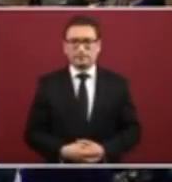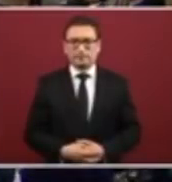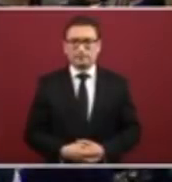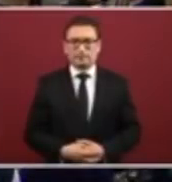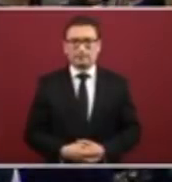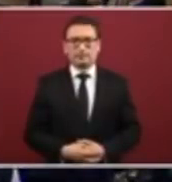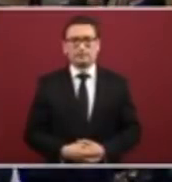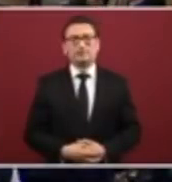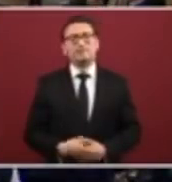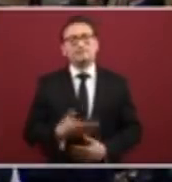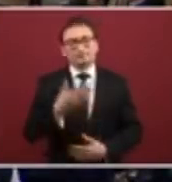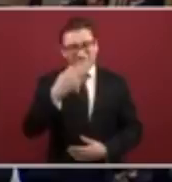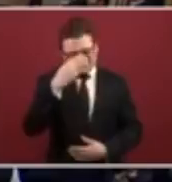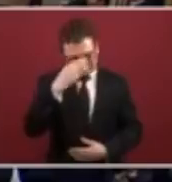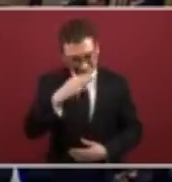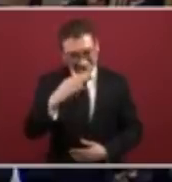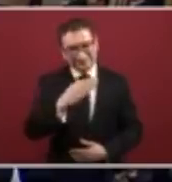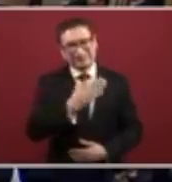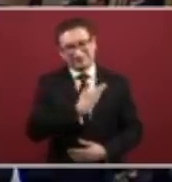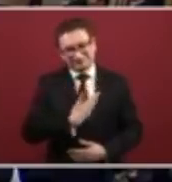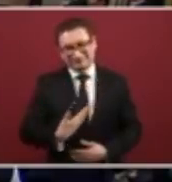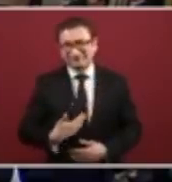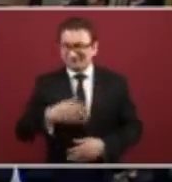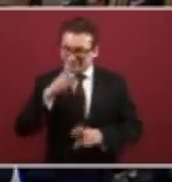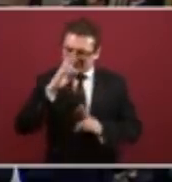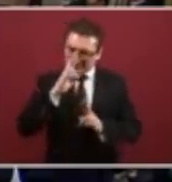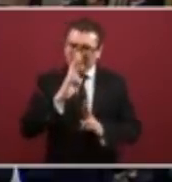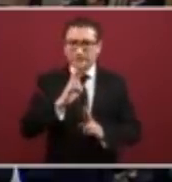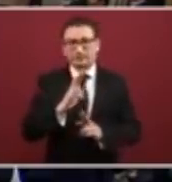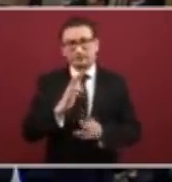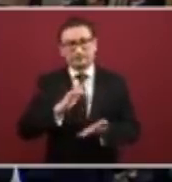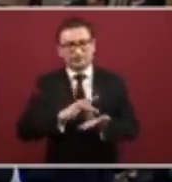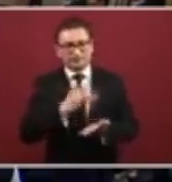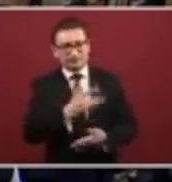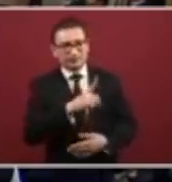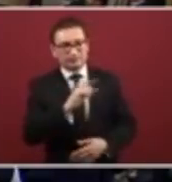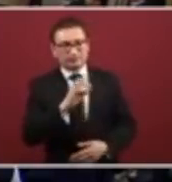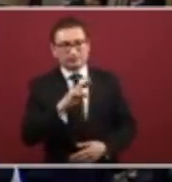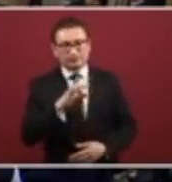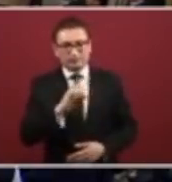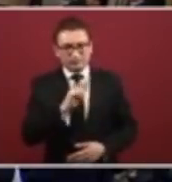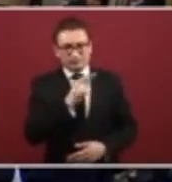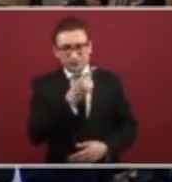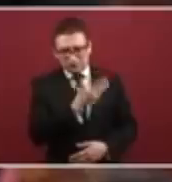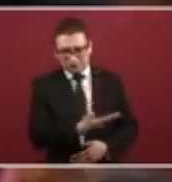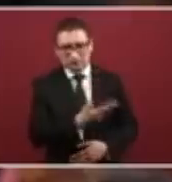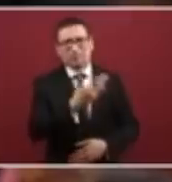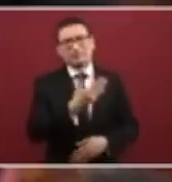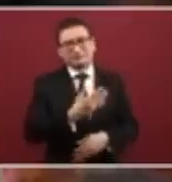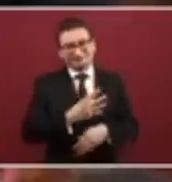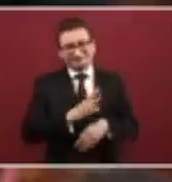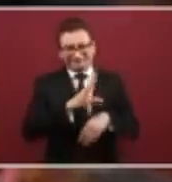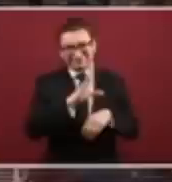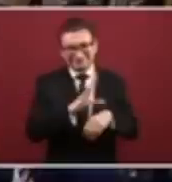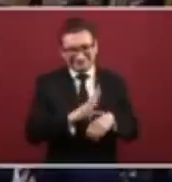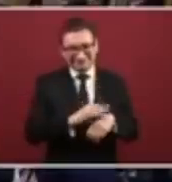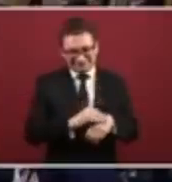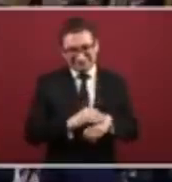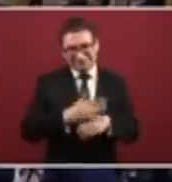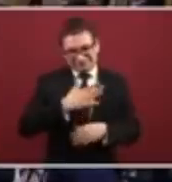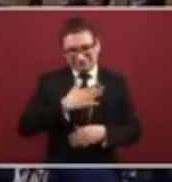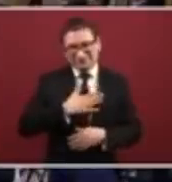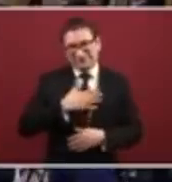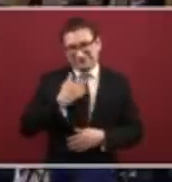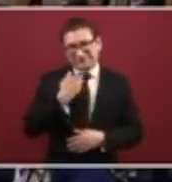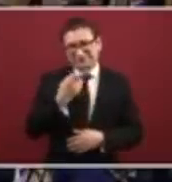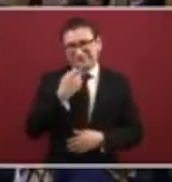Señor presidente, con todo respeto, primero mi agradecimiento al señor Lord Molecula, que ha tenido la amabilidad de cederme el